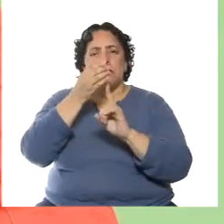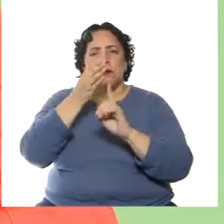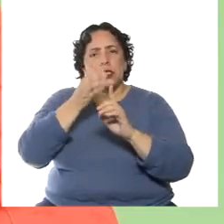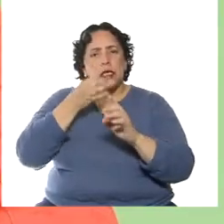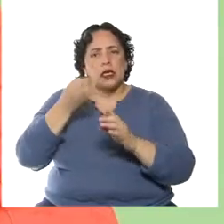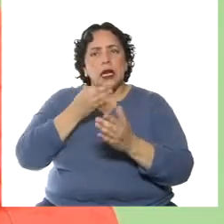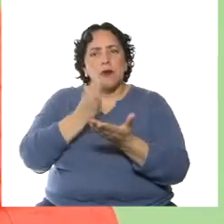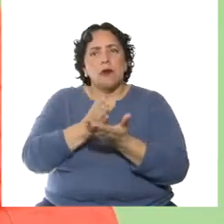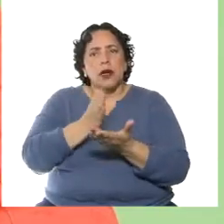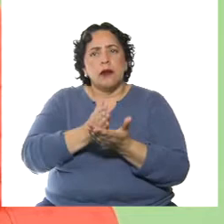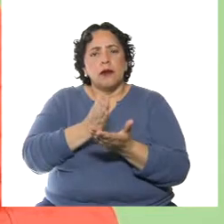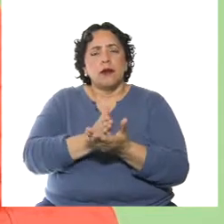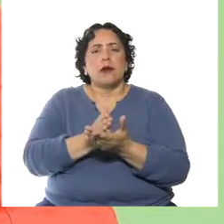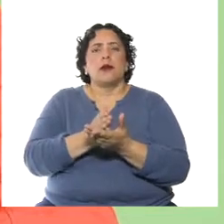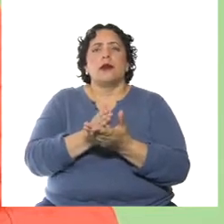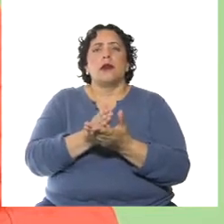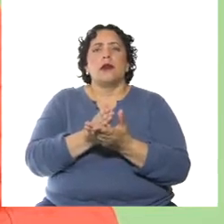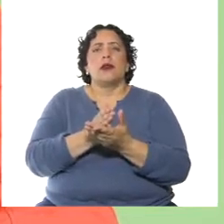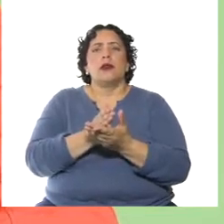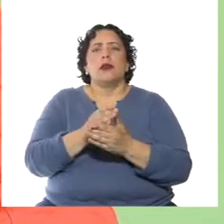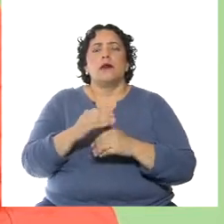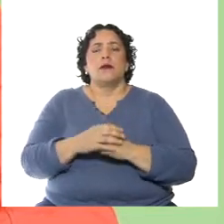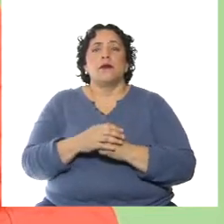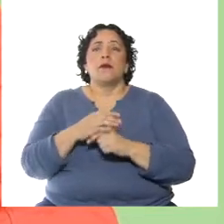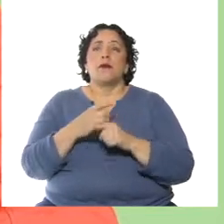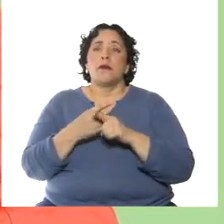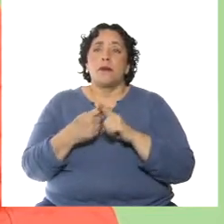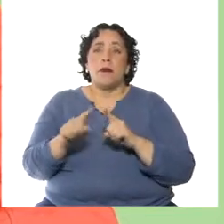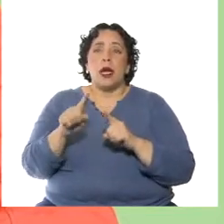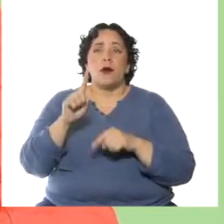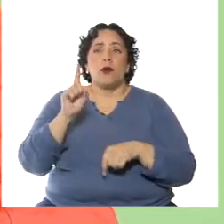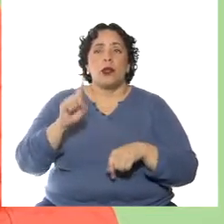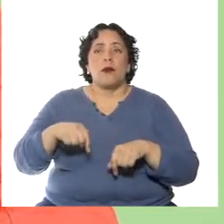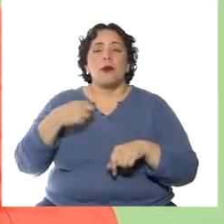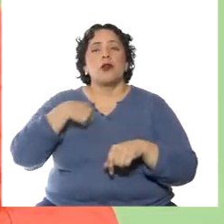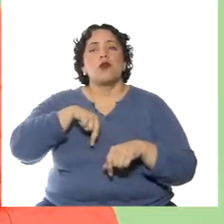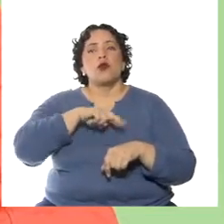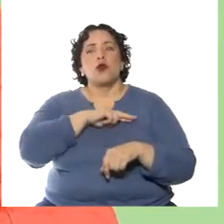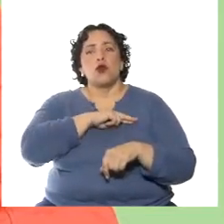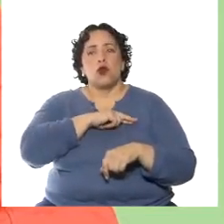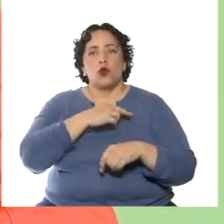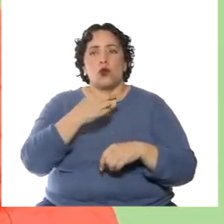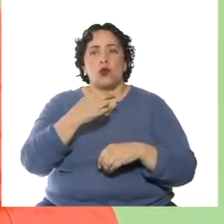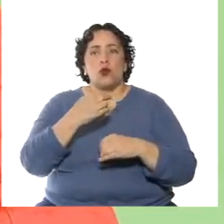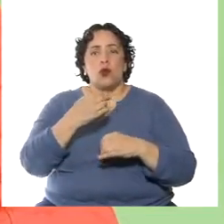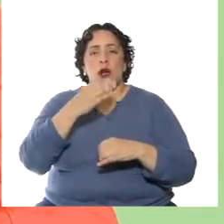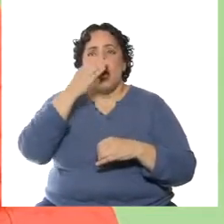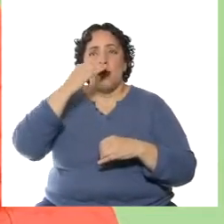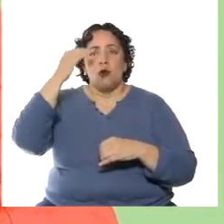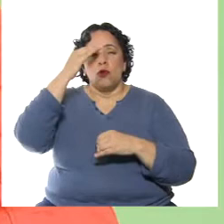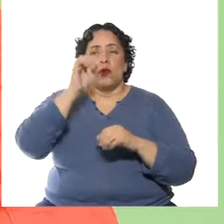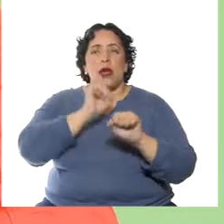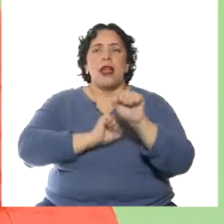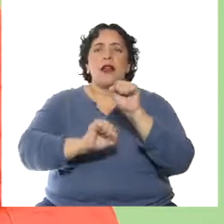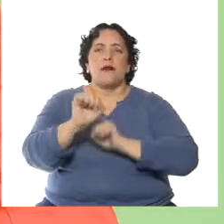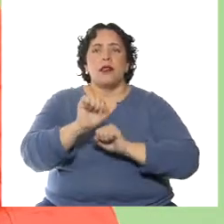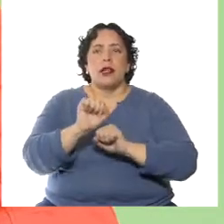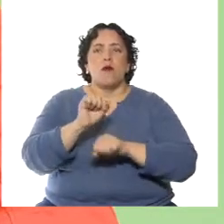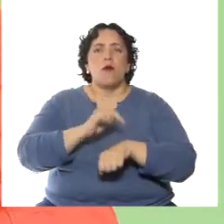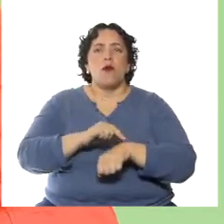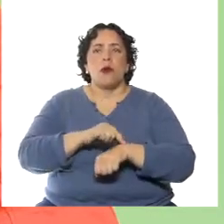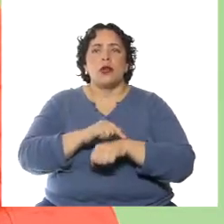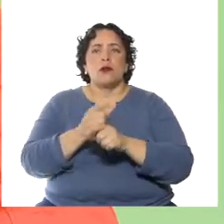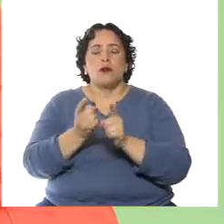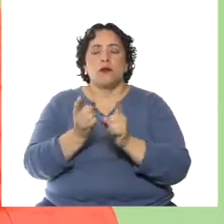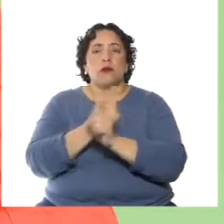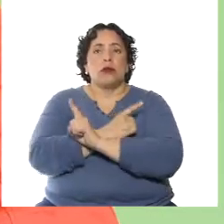constantemente, de manera regular. Pero también que nosotros evitemos saltarnos esos momentos para